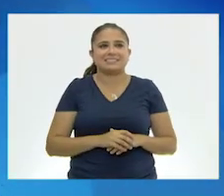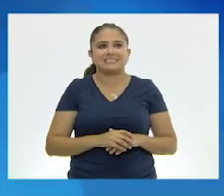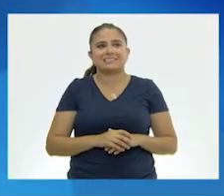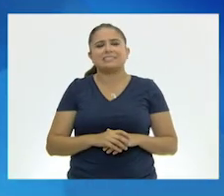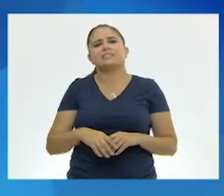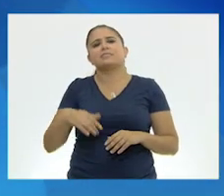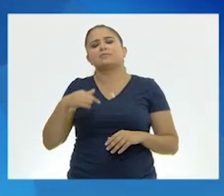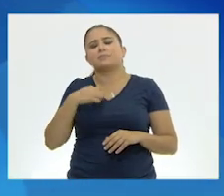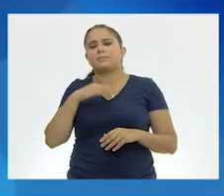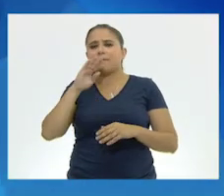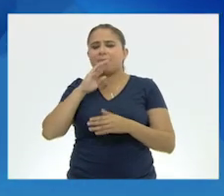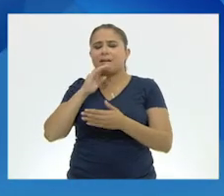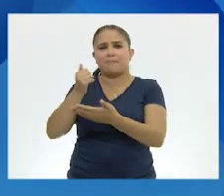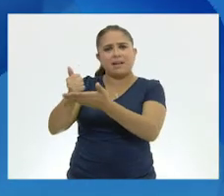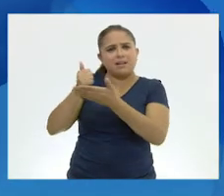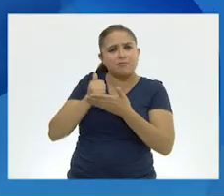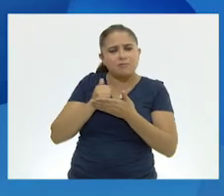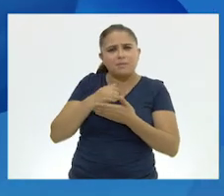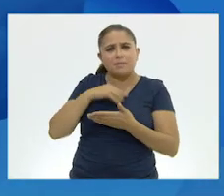mamá me ayudó!